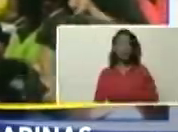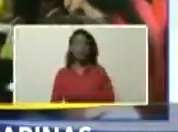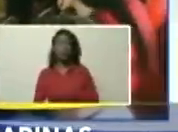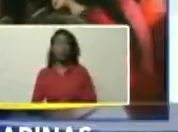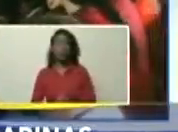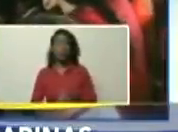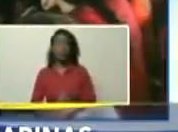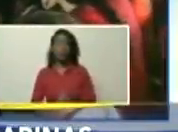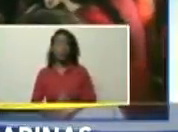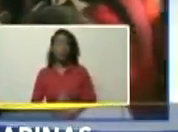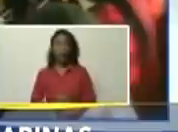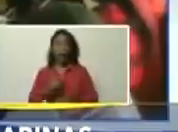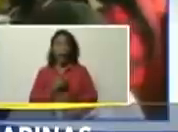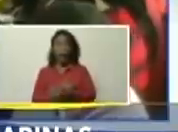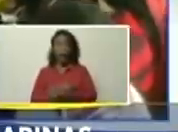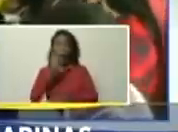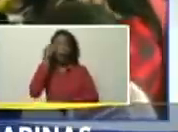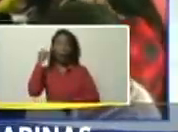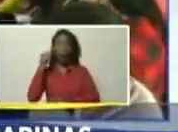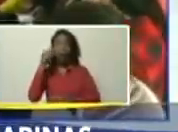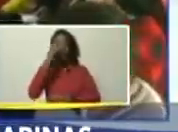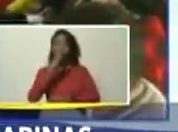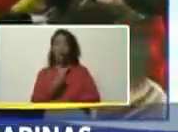Hermanos y hermanas de Barinas.